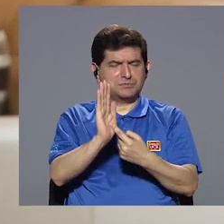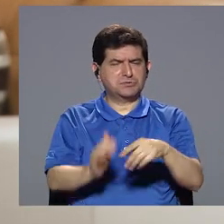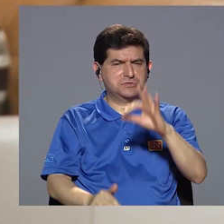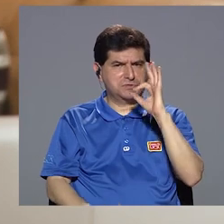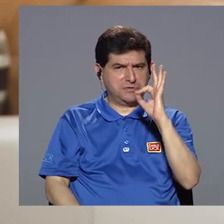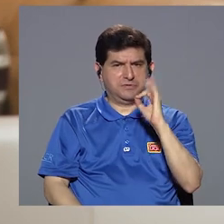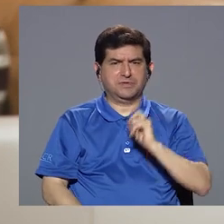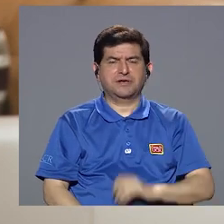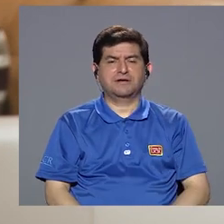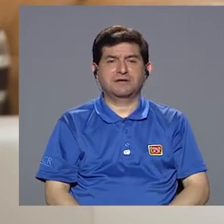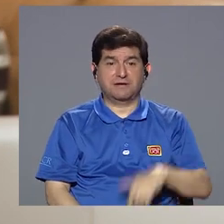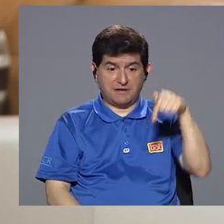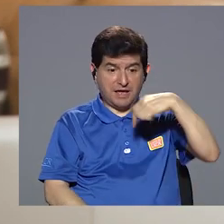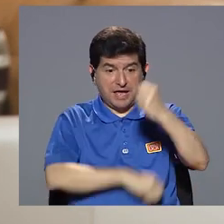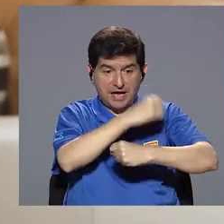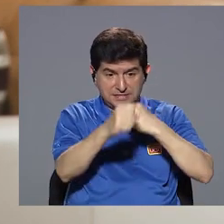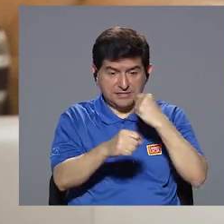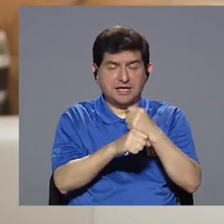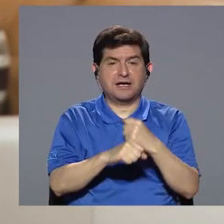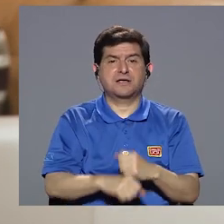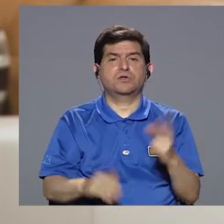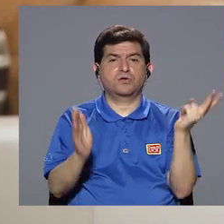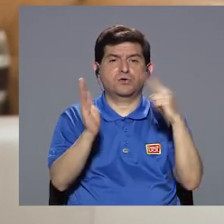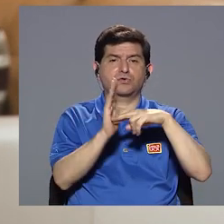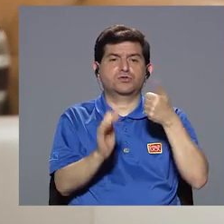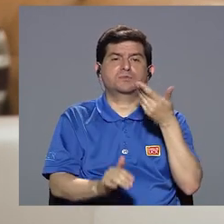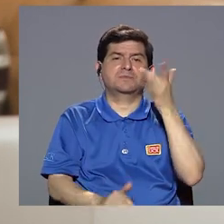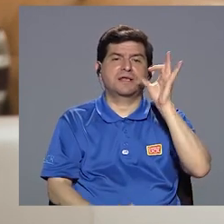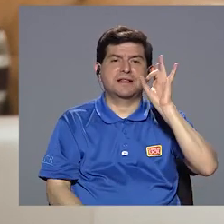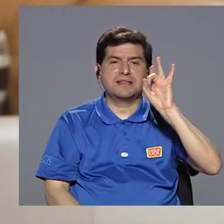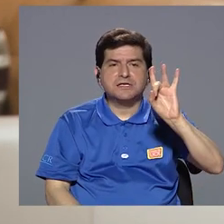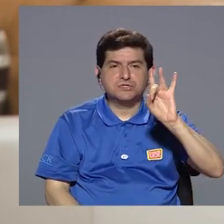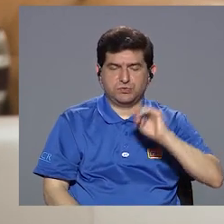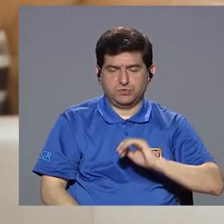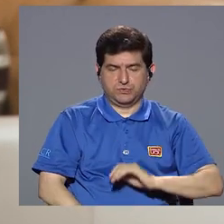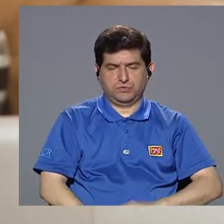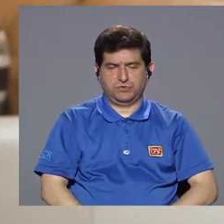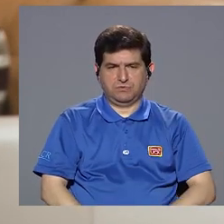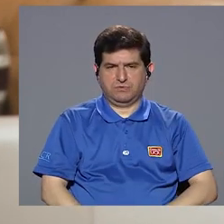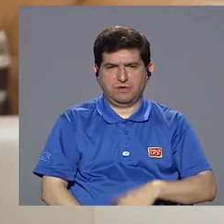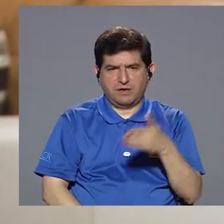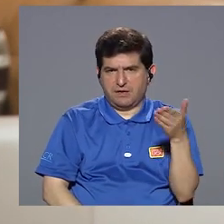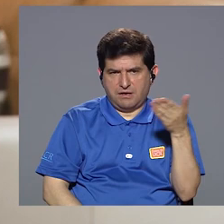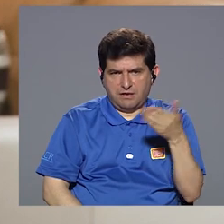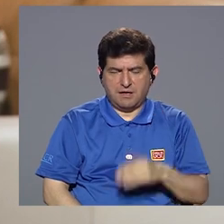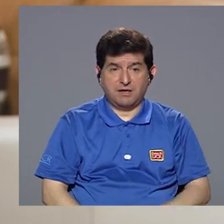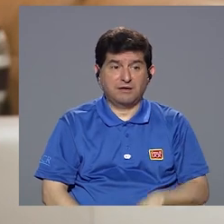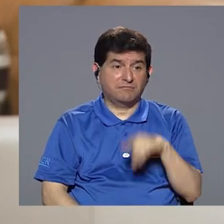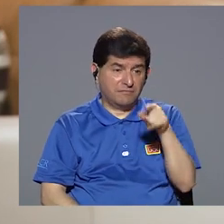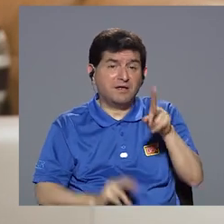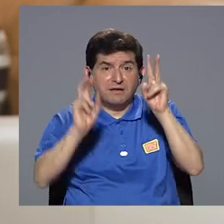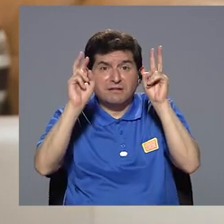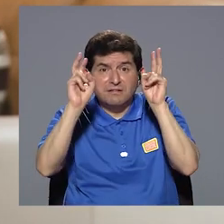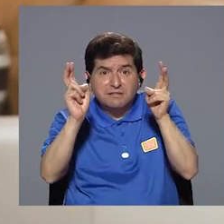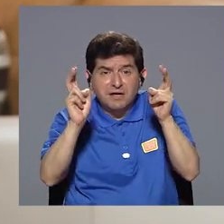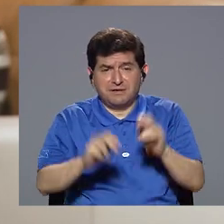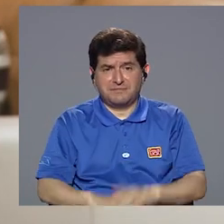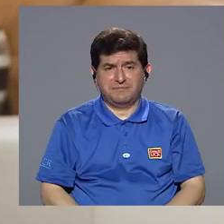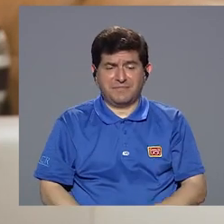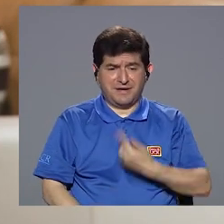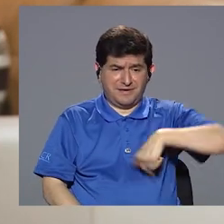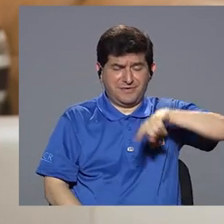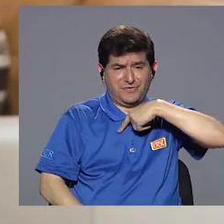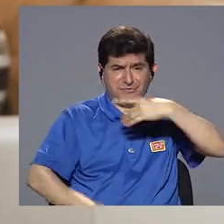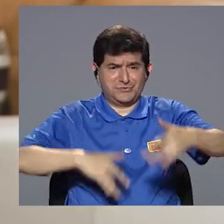ilustrativo en ese aspecto este año del 2018 fue muy ilustrativo en este tema